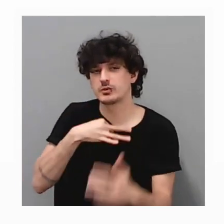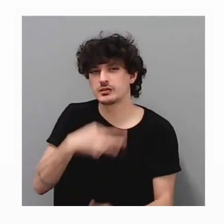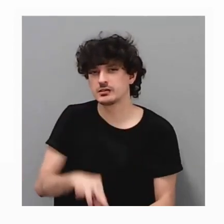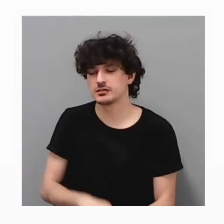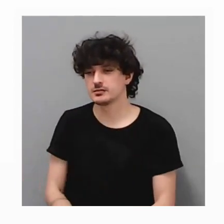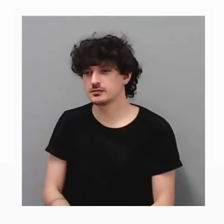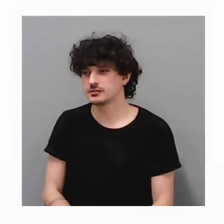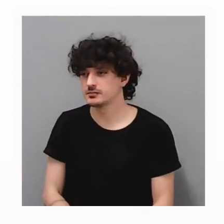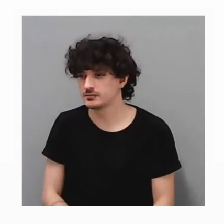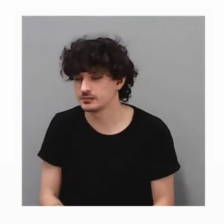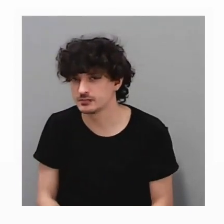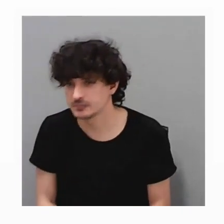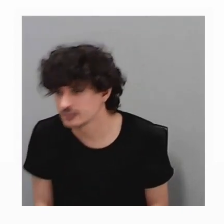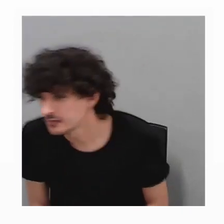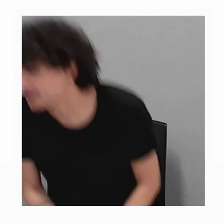gracias.